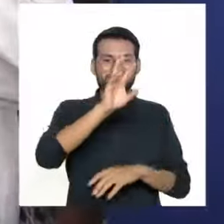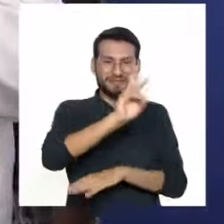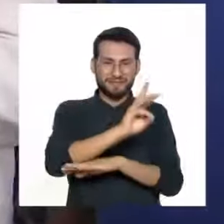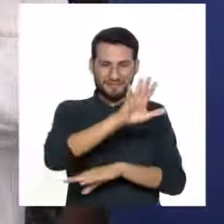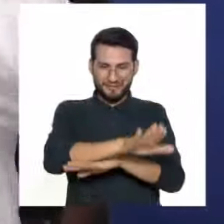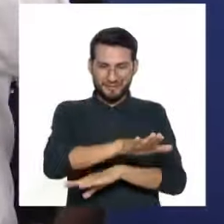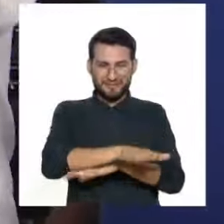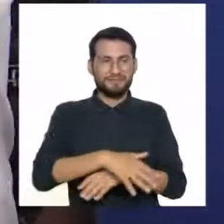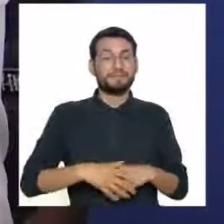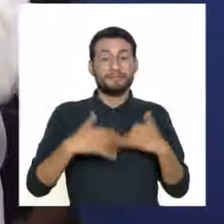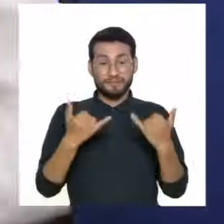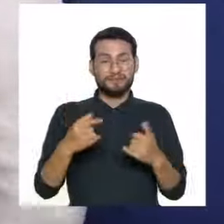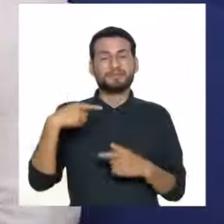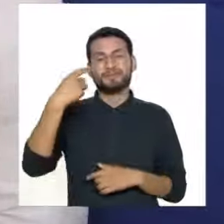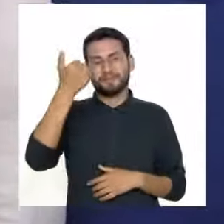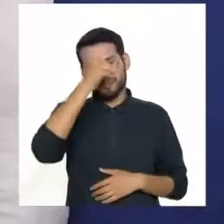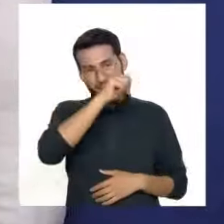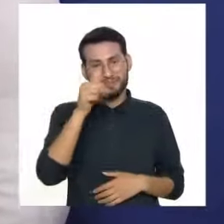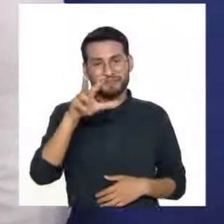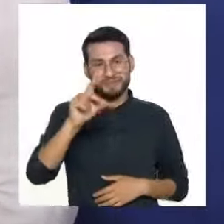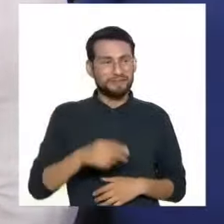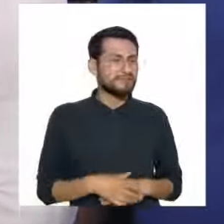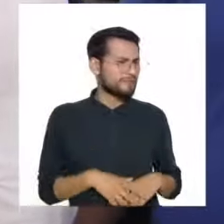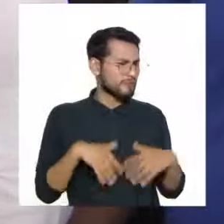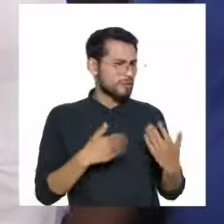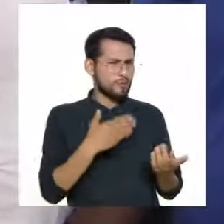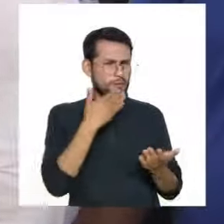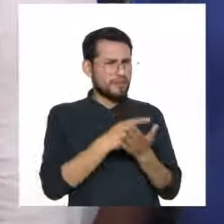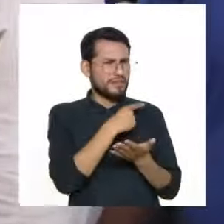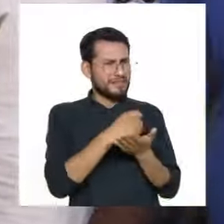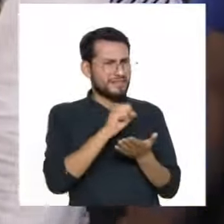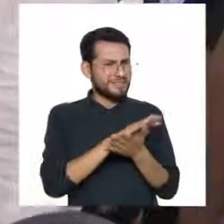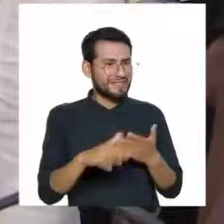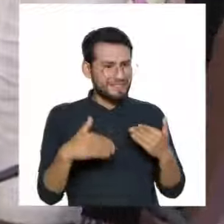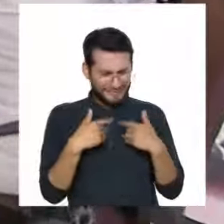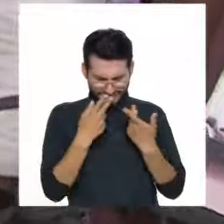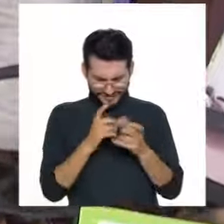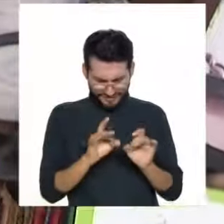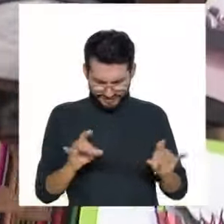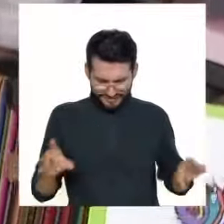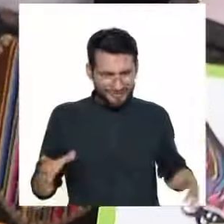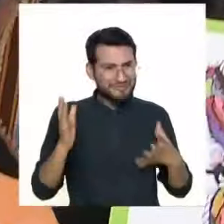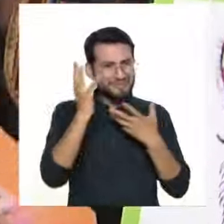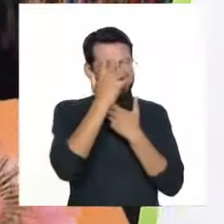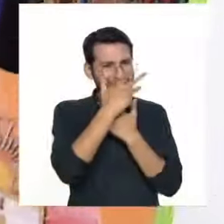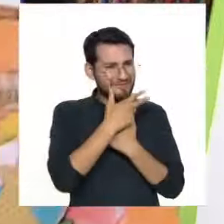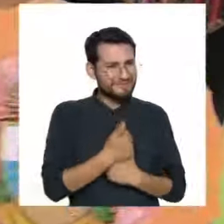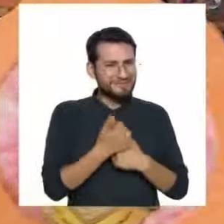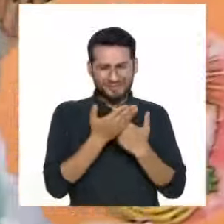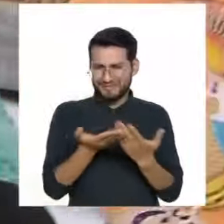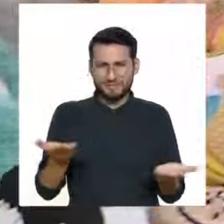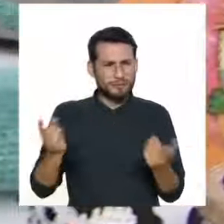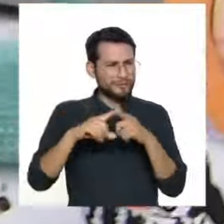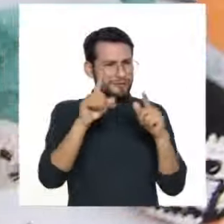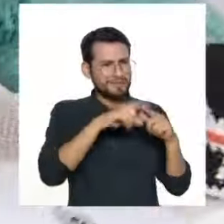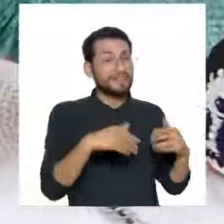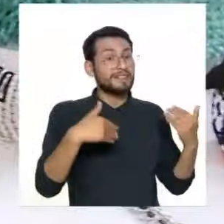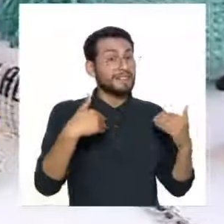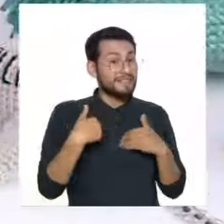hoy y hasta el día domingo 31 Qué gran semana santa además miren las alternativas que tenemos acá hermosísimas en todo nivel